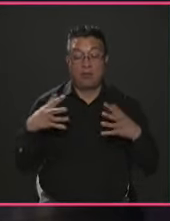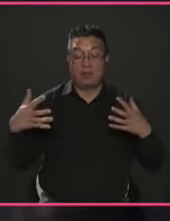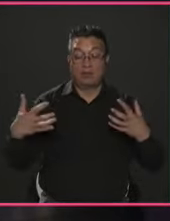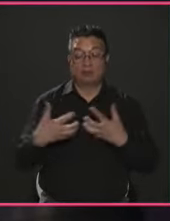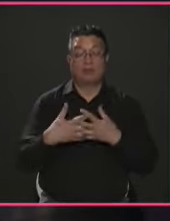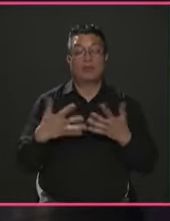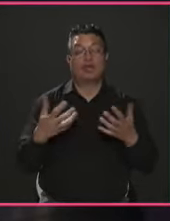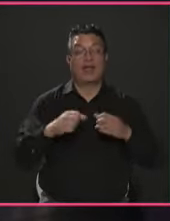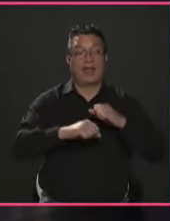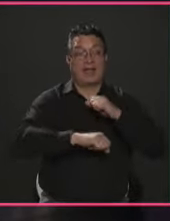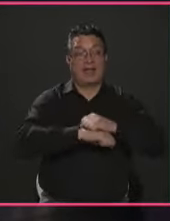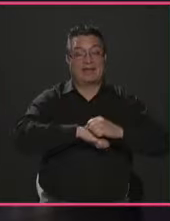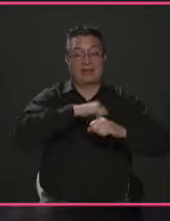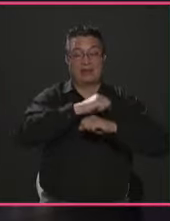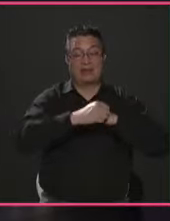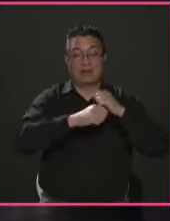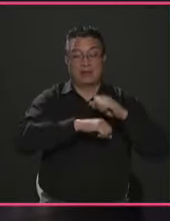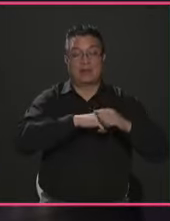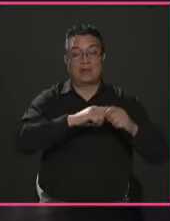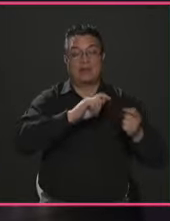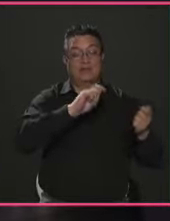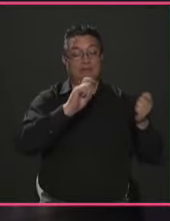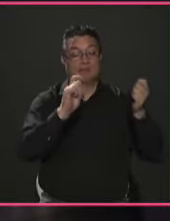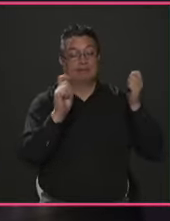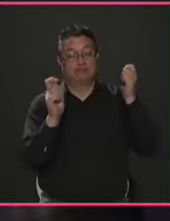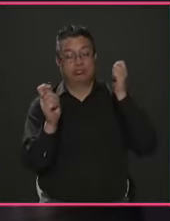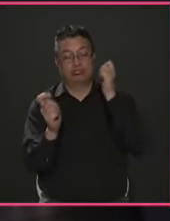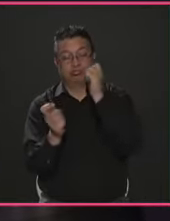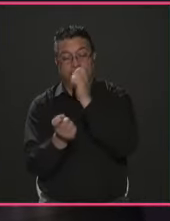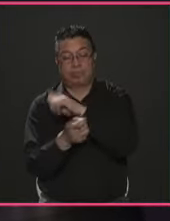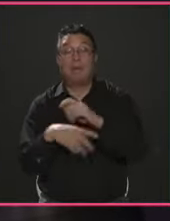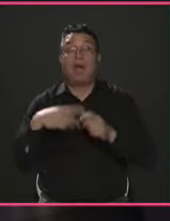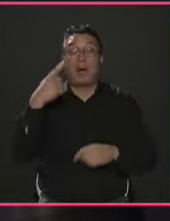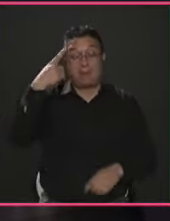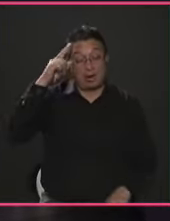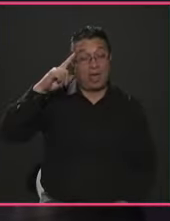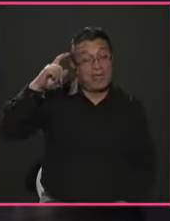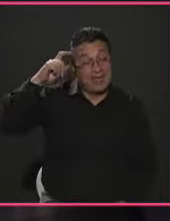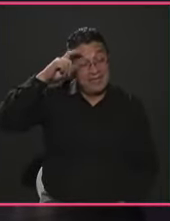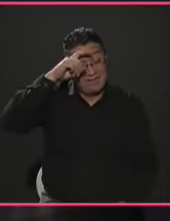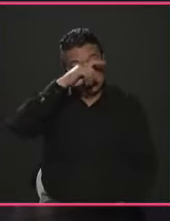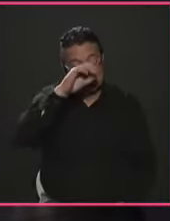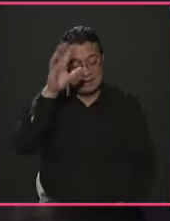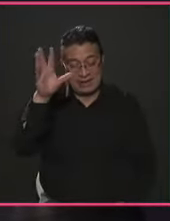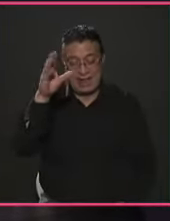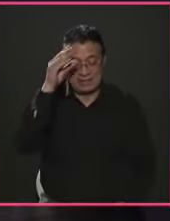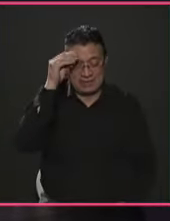estructura de la evolución y aparece en todas partes pero es bastante difícil